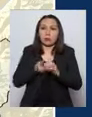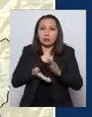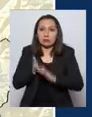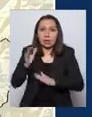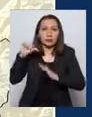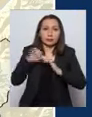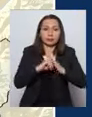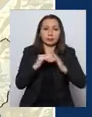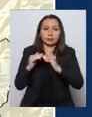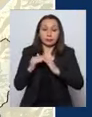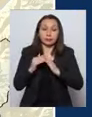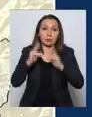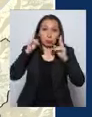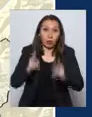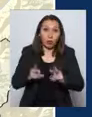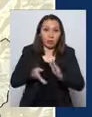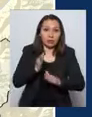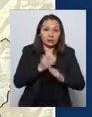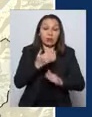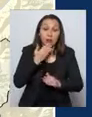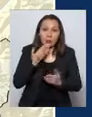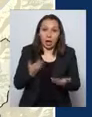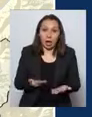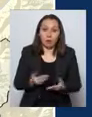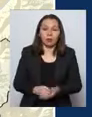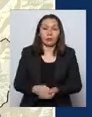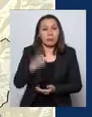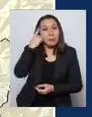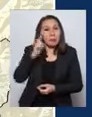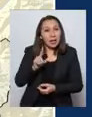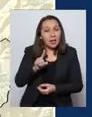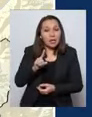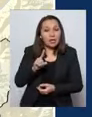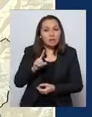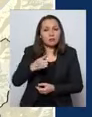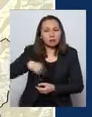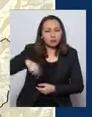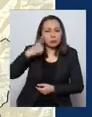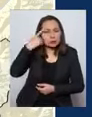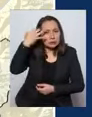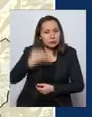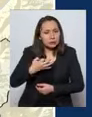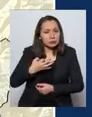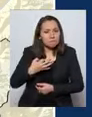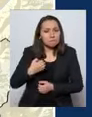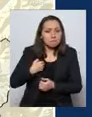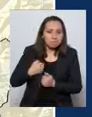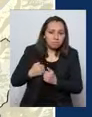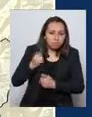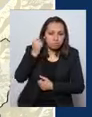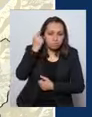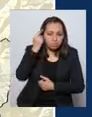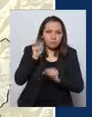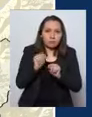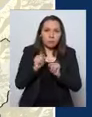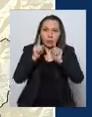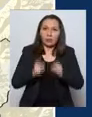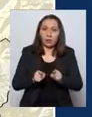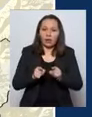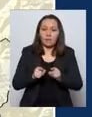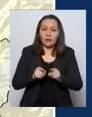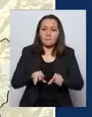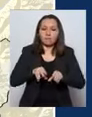medidas de restricción y de cuarentena pero nos asiste el convencimiento que deben ser